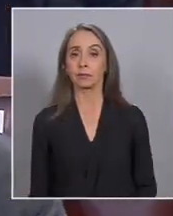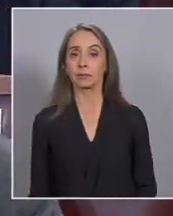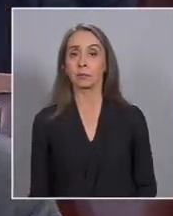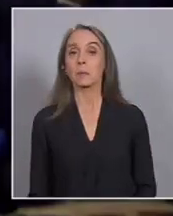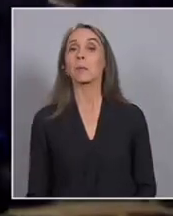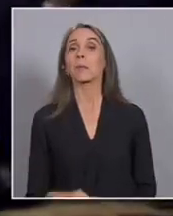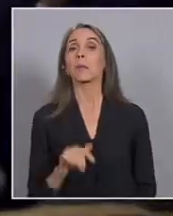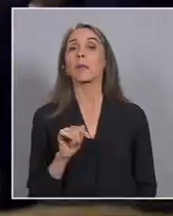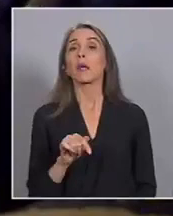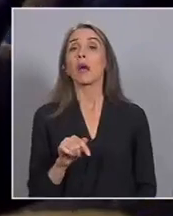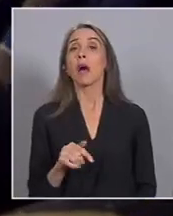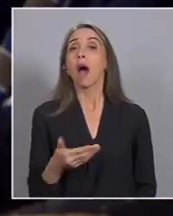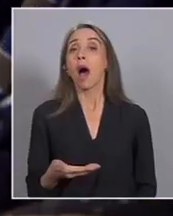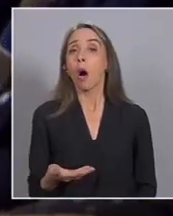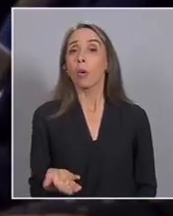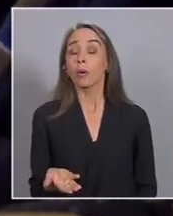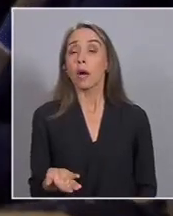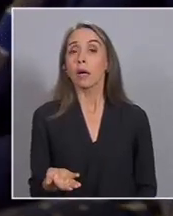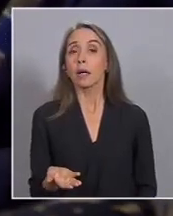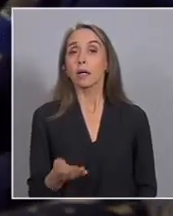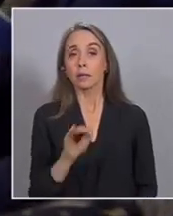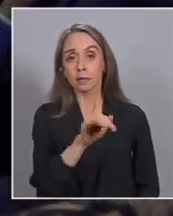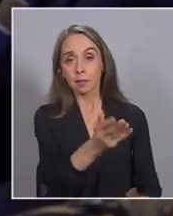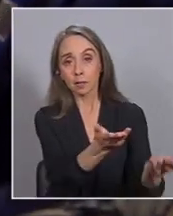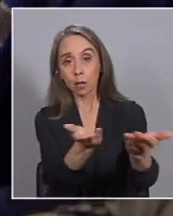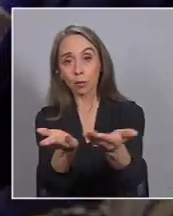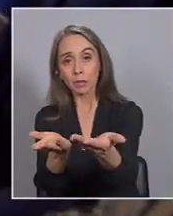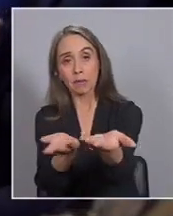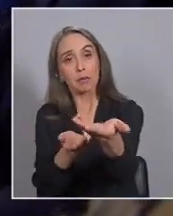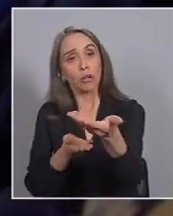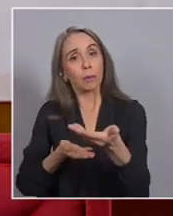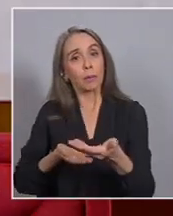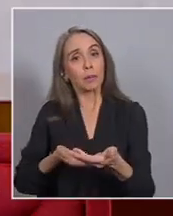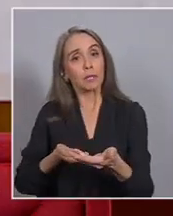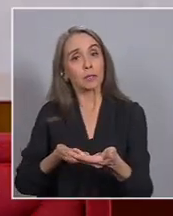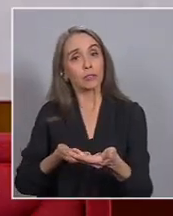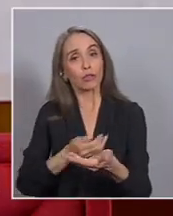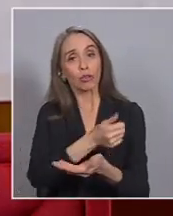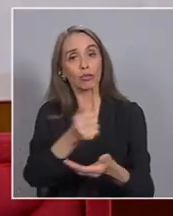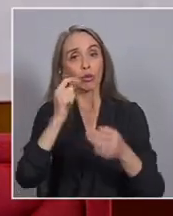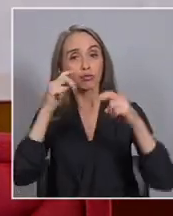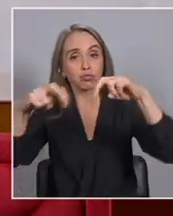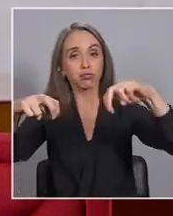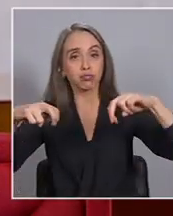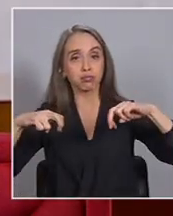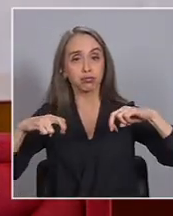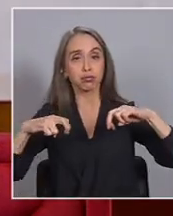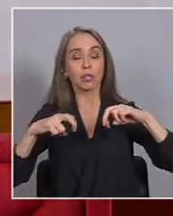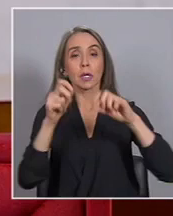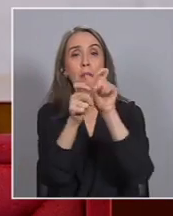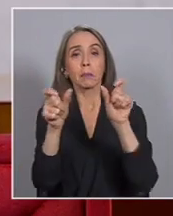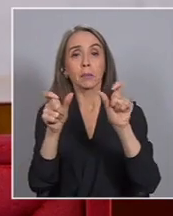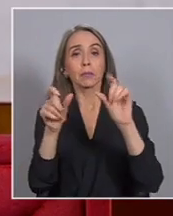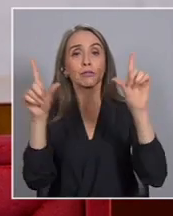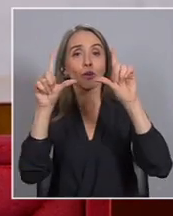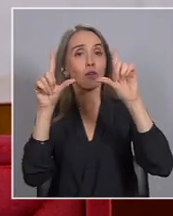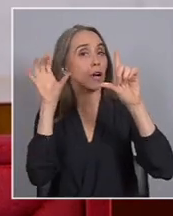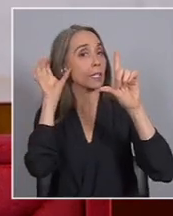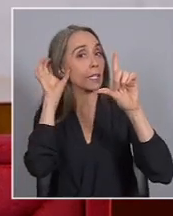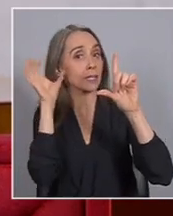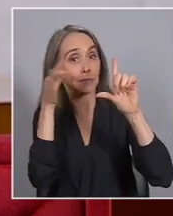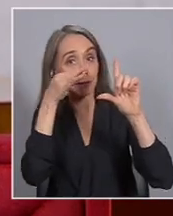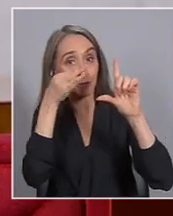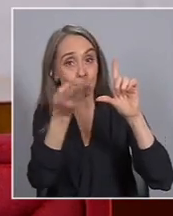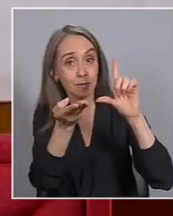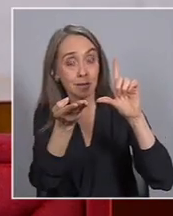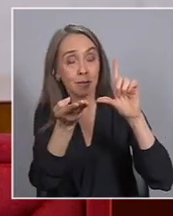Ahora los invito a todos los presentes y a quienes nos escuchan en sus casas a